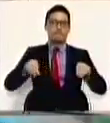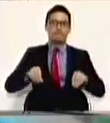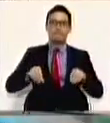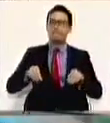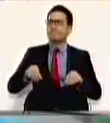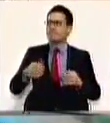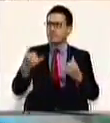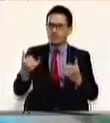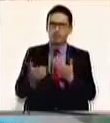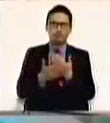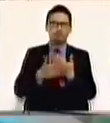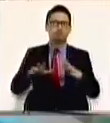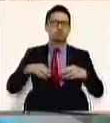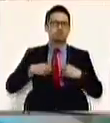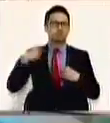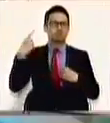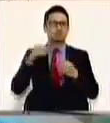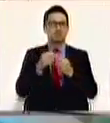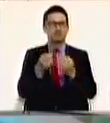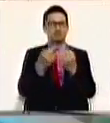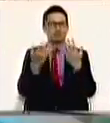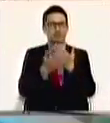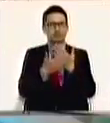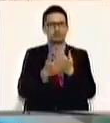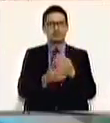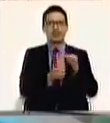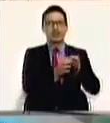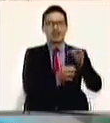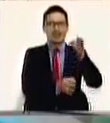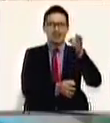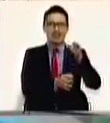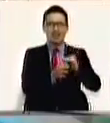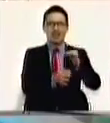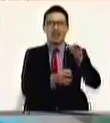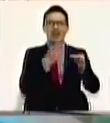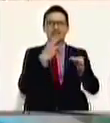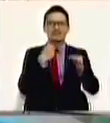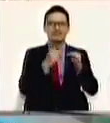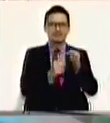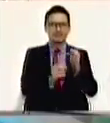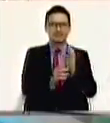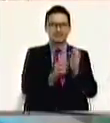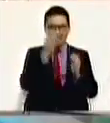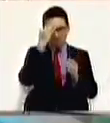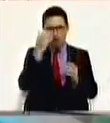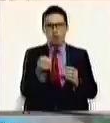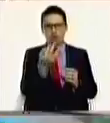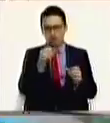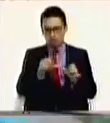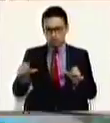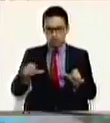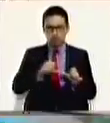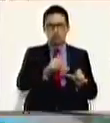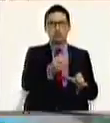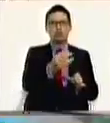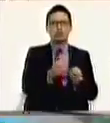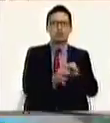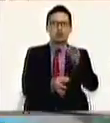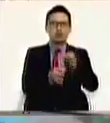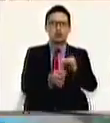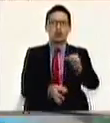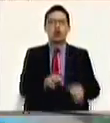hay cifras que lo informan. Los cañeros hicieron el estudio, ¿saben cuánto vale el hectárea de caña sembrada? En Colombia